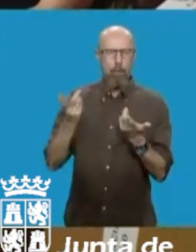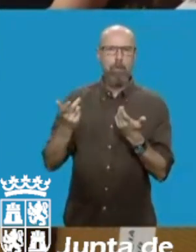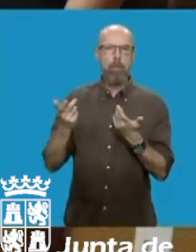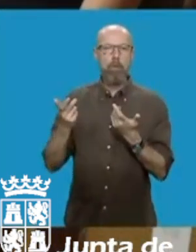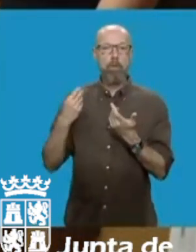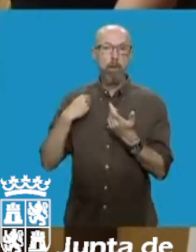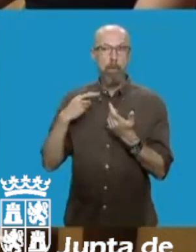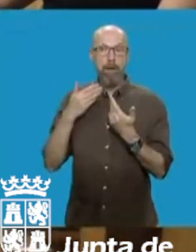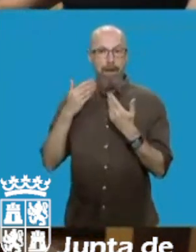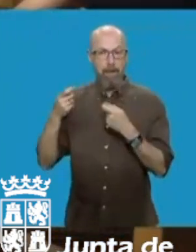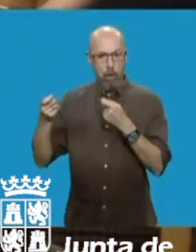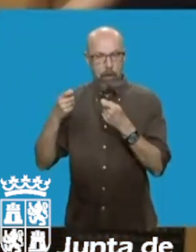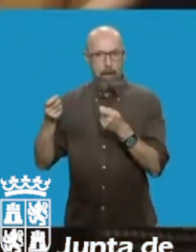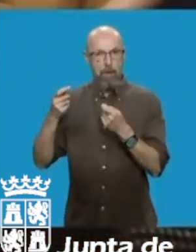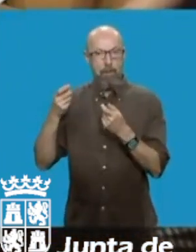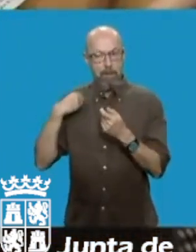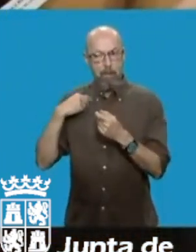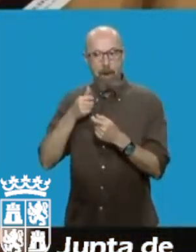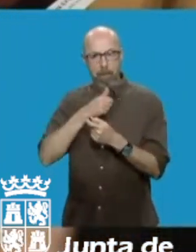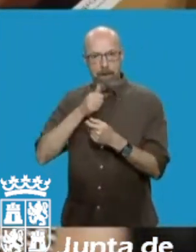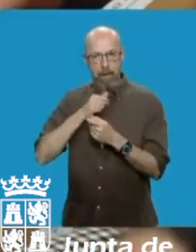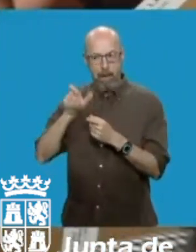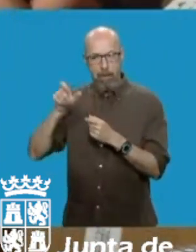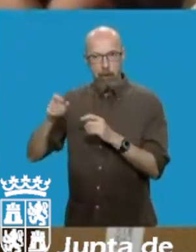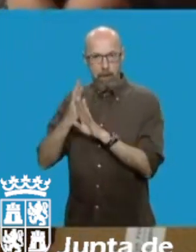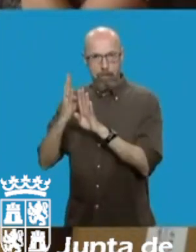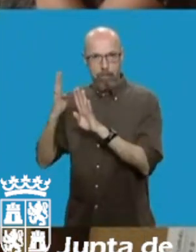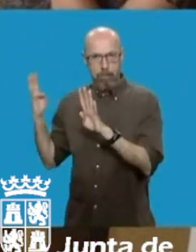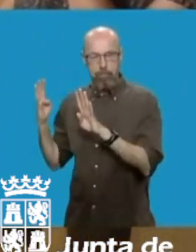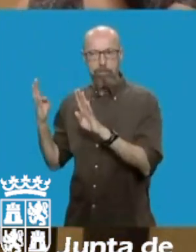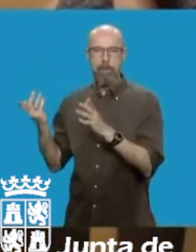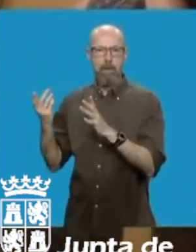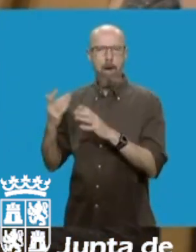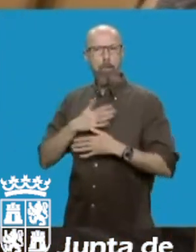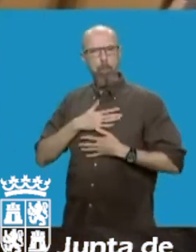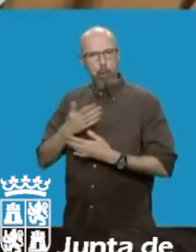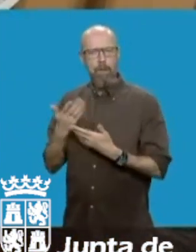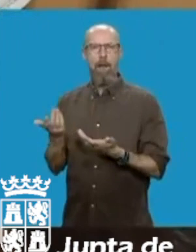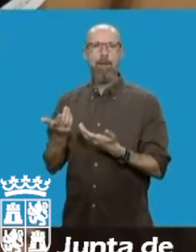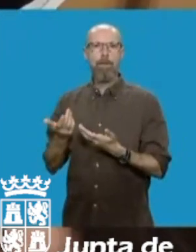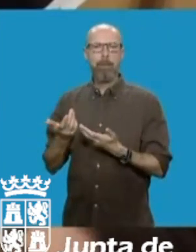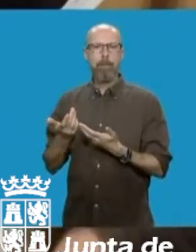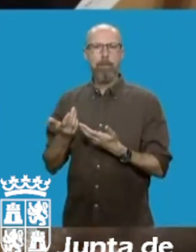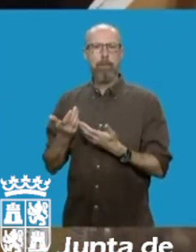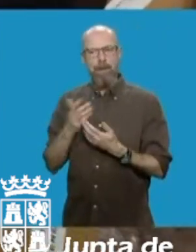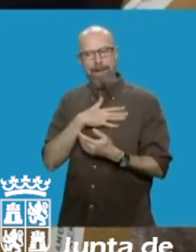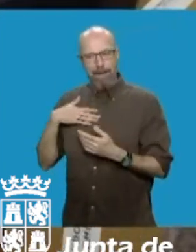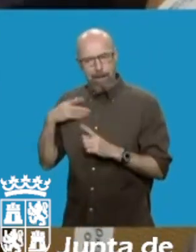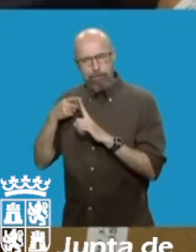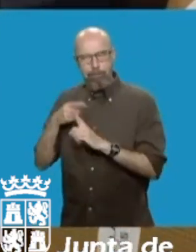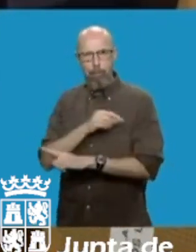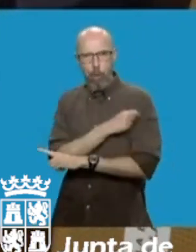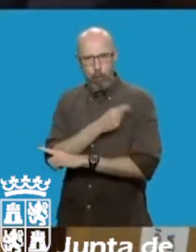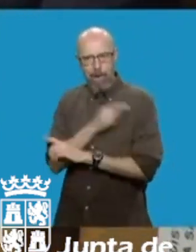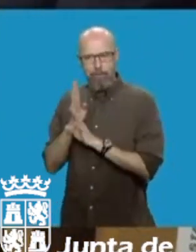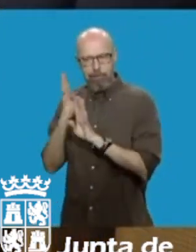esa coordinación y esa paciencia, como digo, que tienen los ciudadanos, esa predisposición, esa voluntariedad de vacunarse, con lo